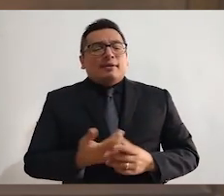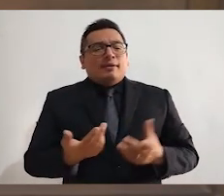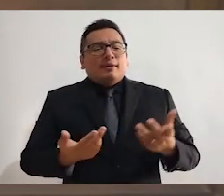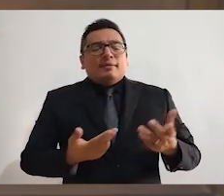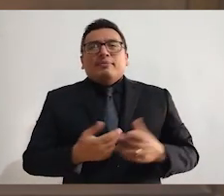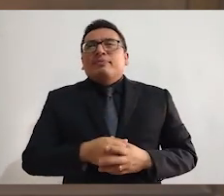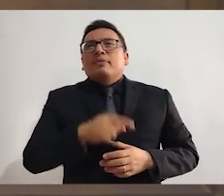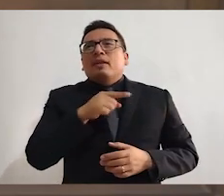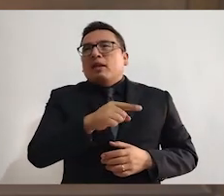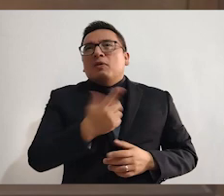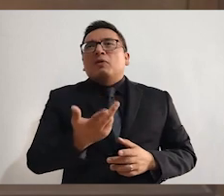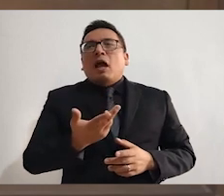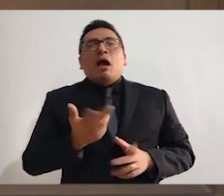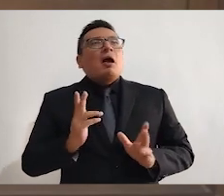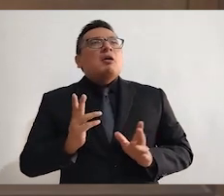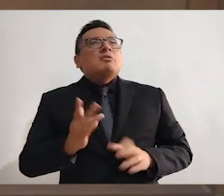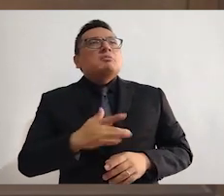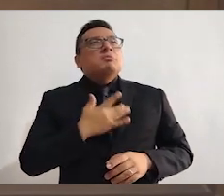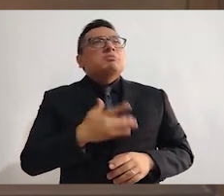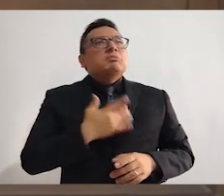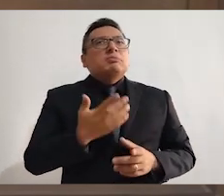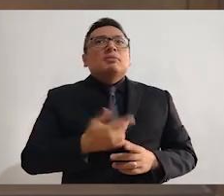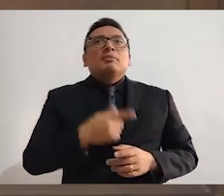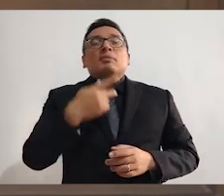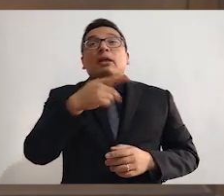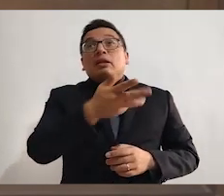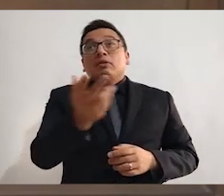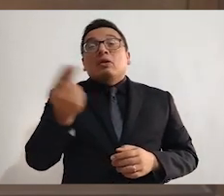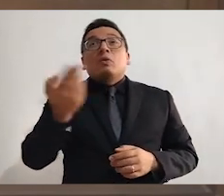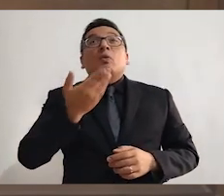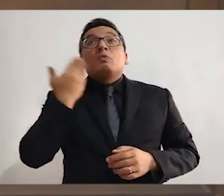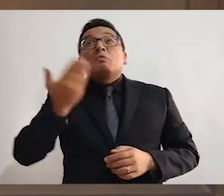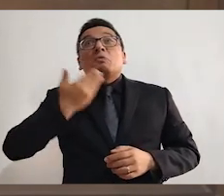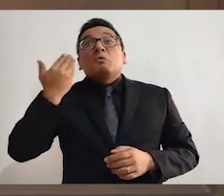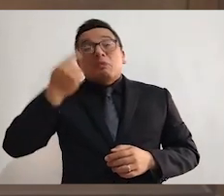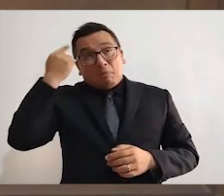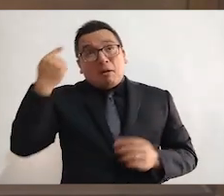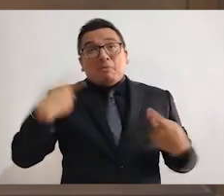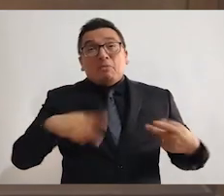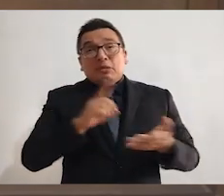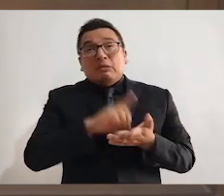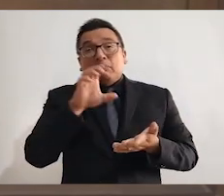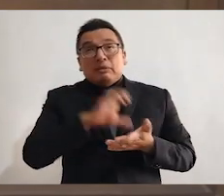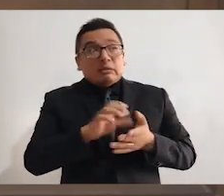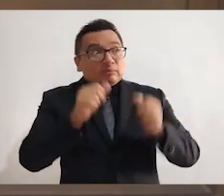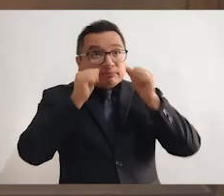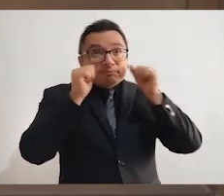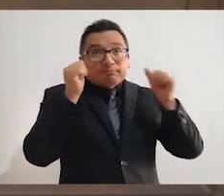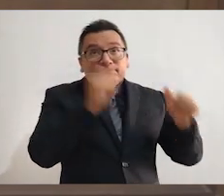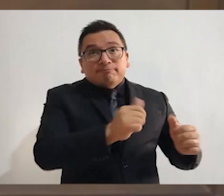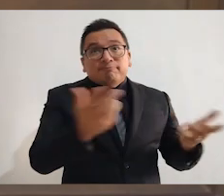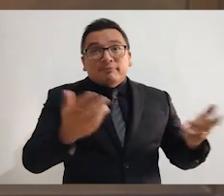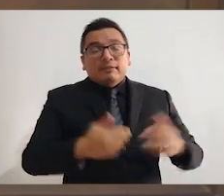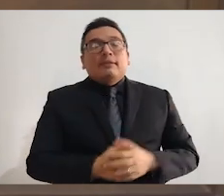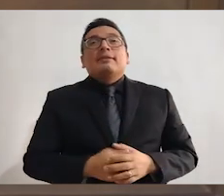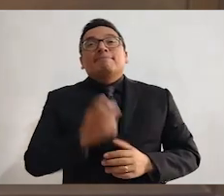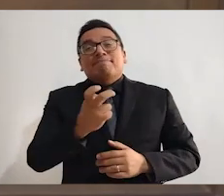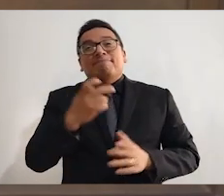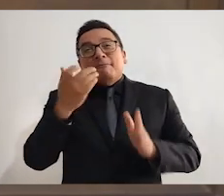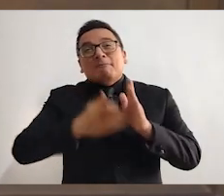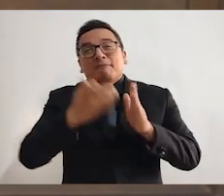experiencia cotidiana el atender a una persona con discapacidad. Eso es lo que falta, que nosotros veamos como una experiencia